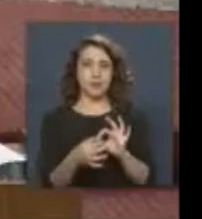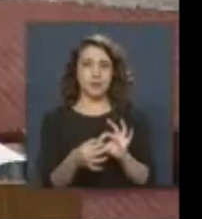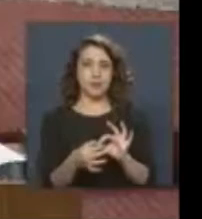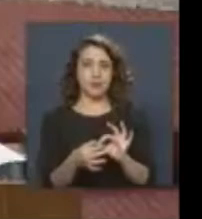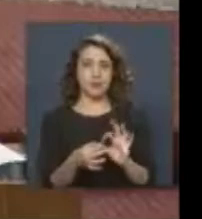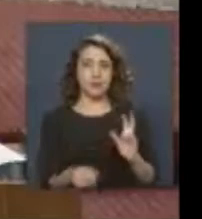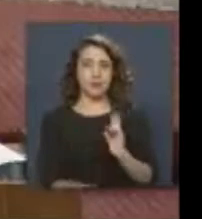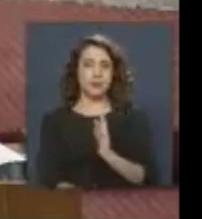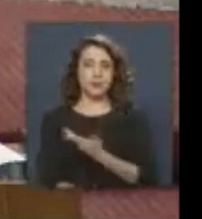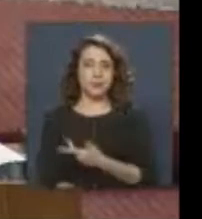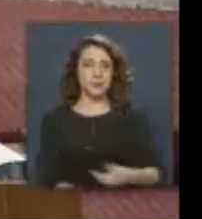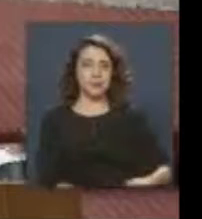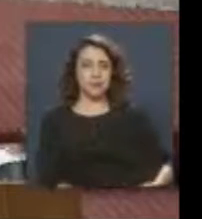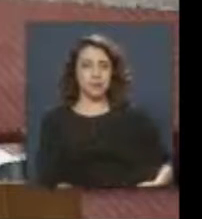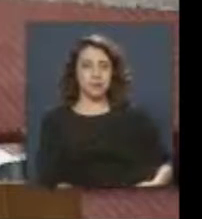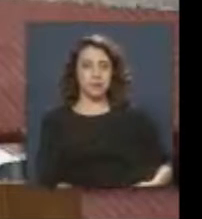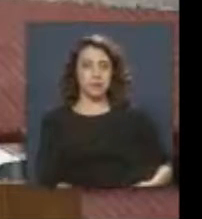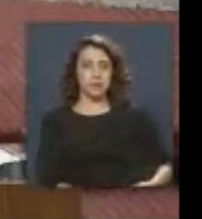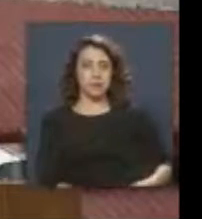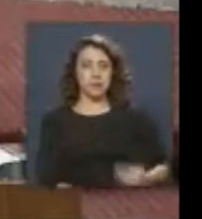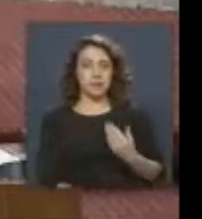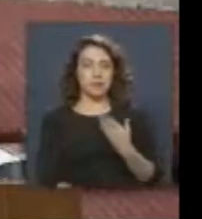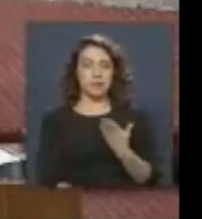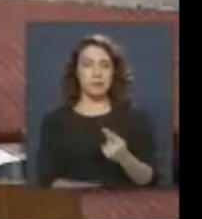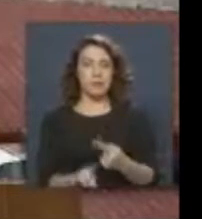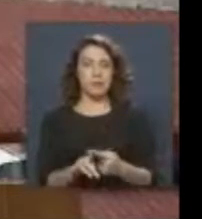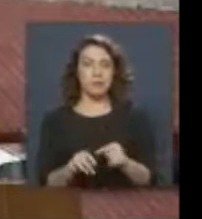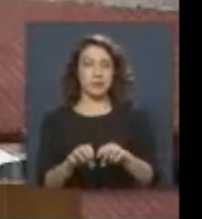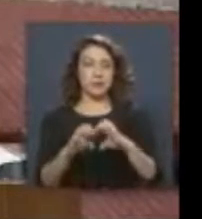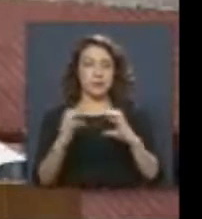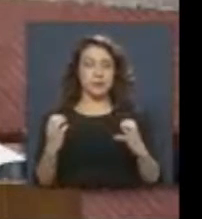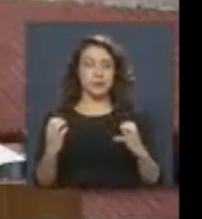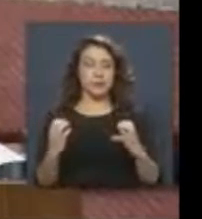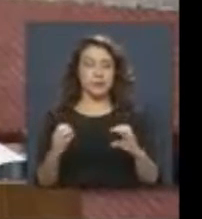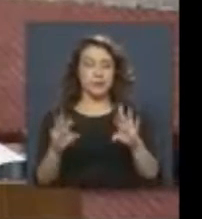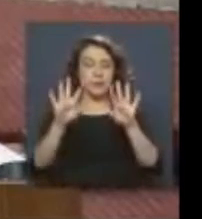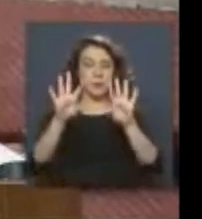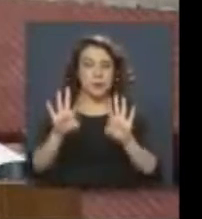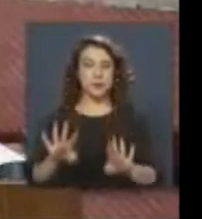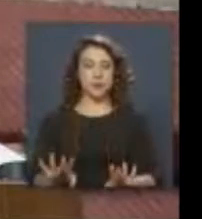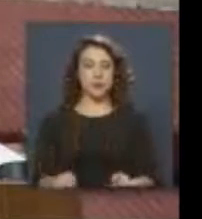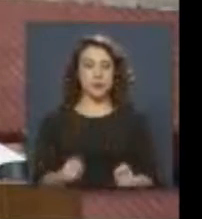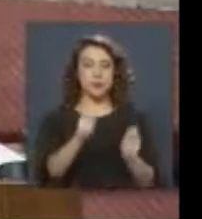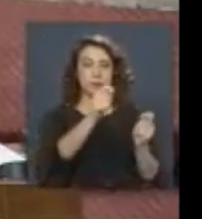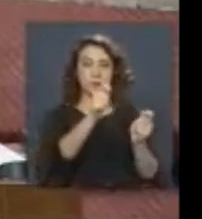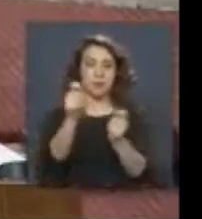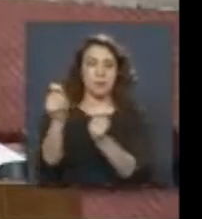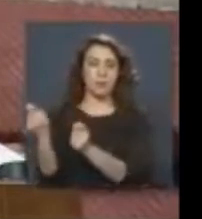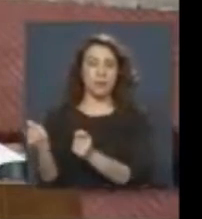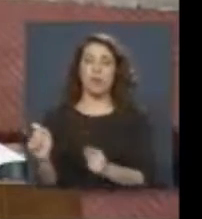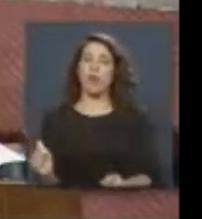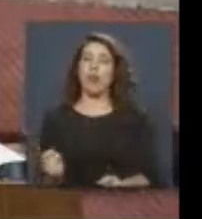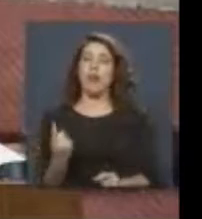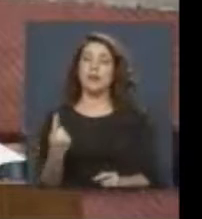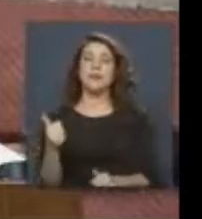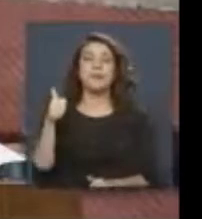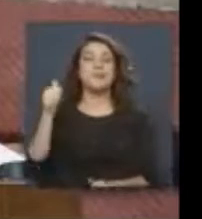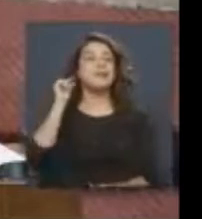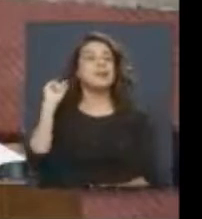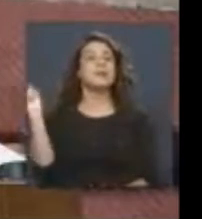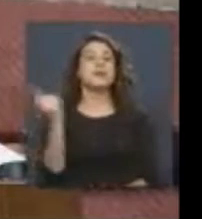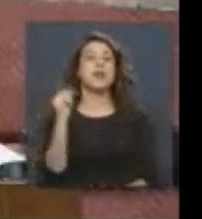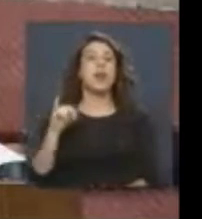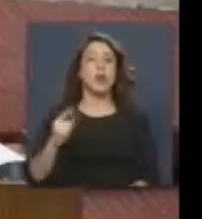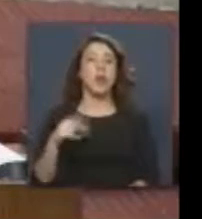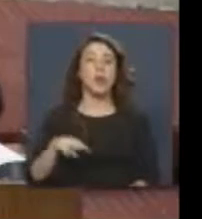señor Presidente. Señor Presidente, solicito que mediante esta Cámara se envíen los siguientes oficios. El primero, a la directora nacional